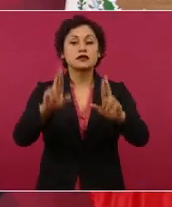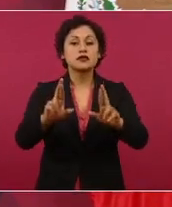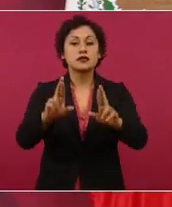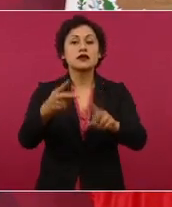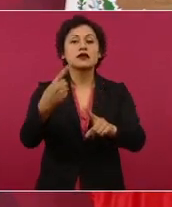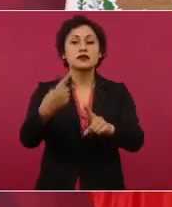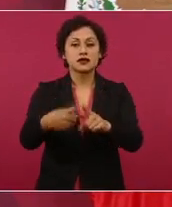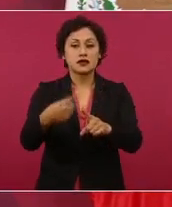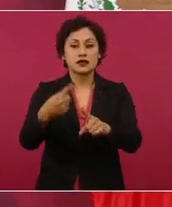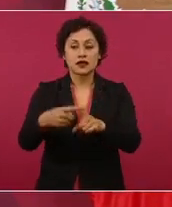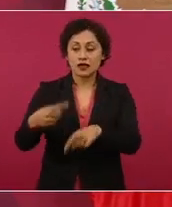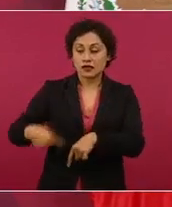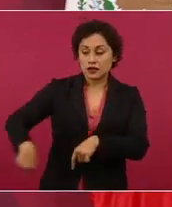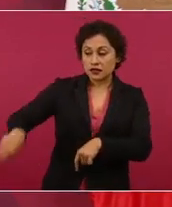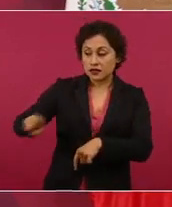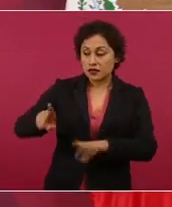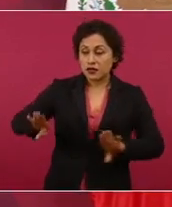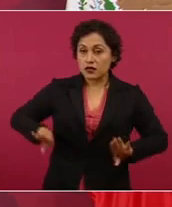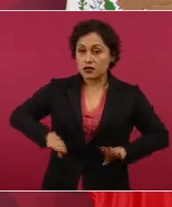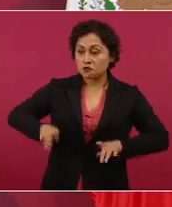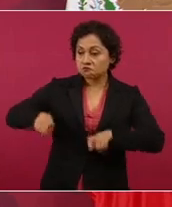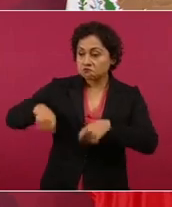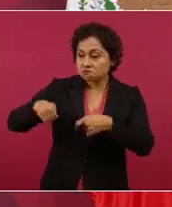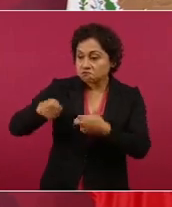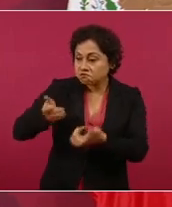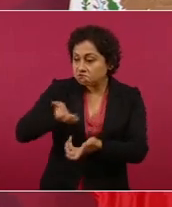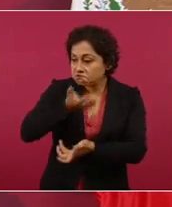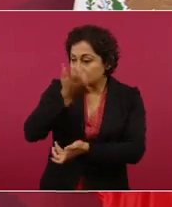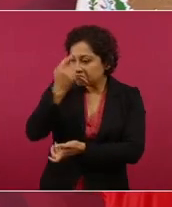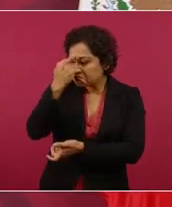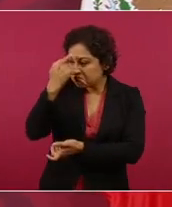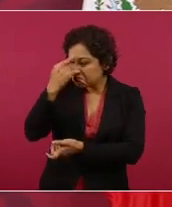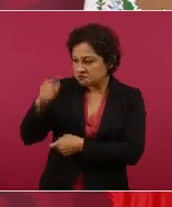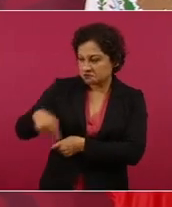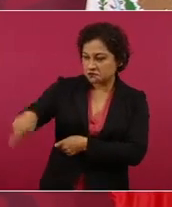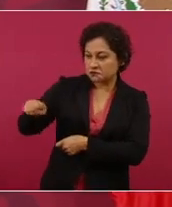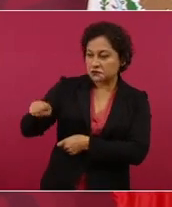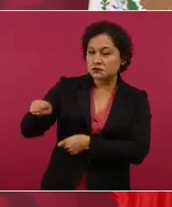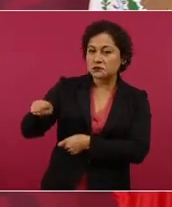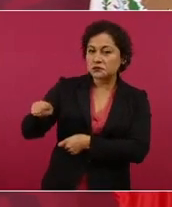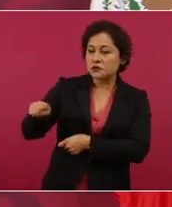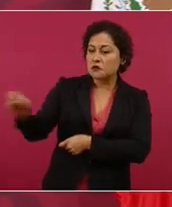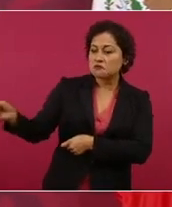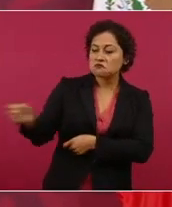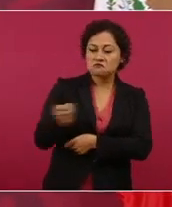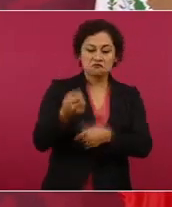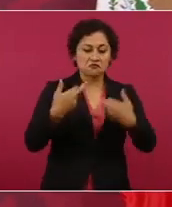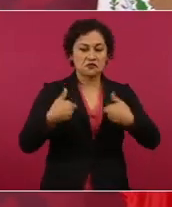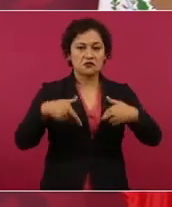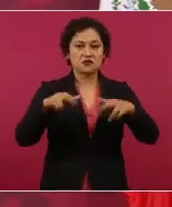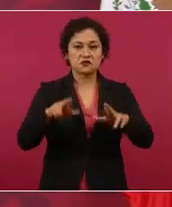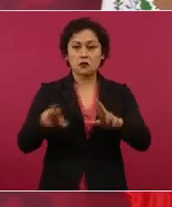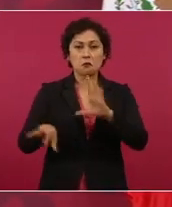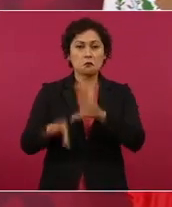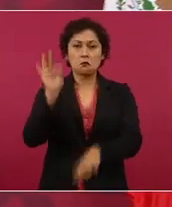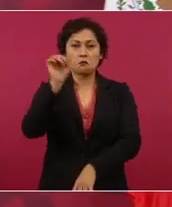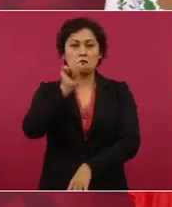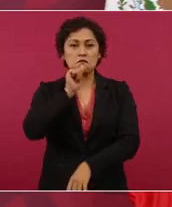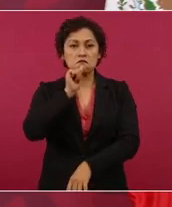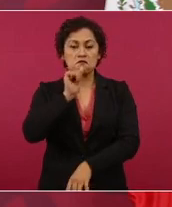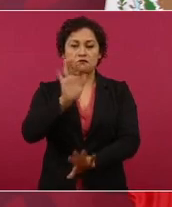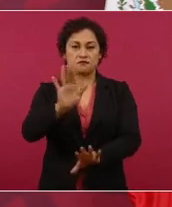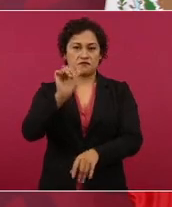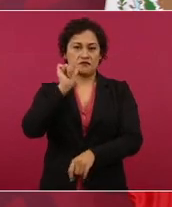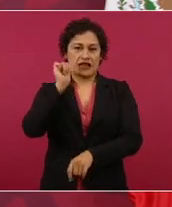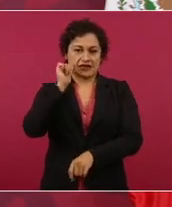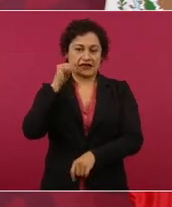al bloque conservador. Eso no es fácil. Ayer se lo decía yo a los empresarios, por el